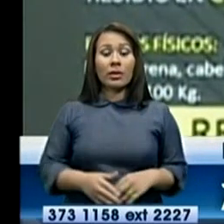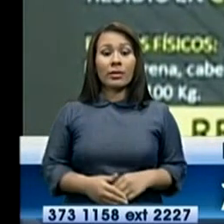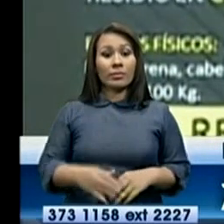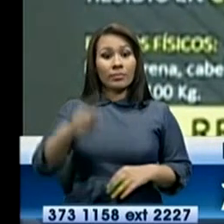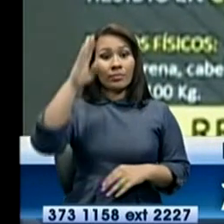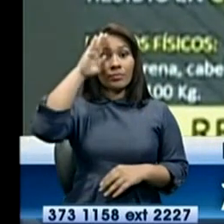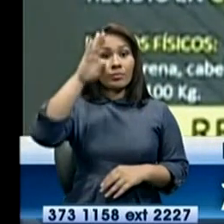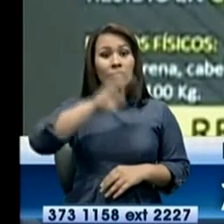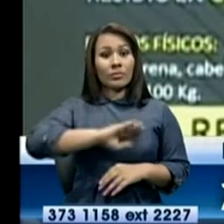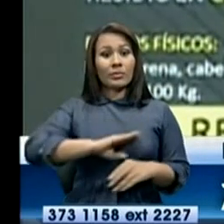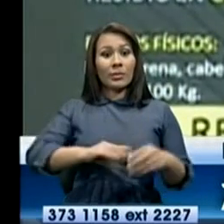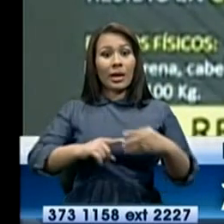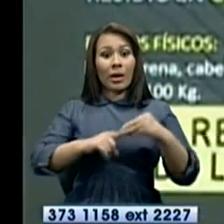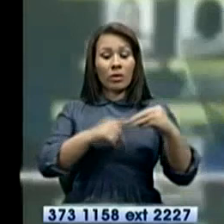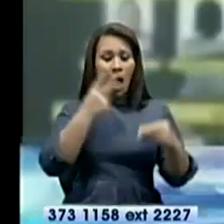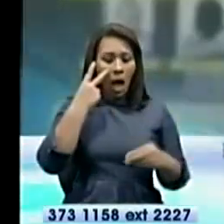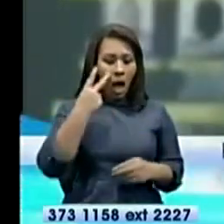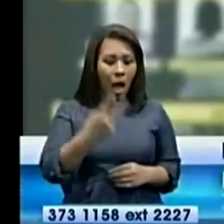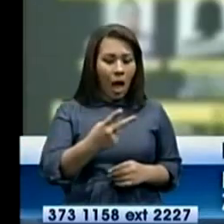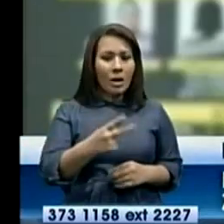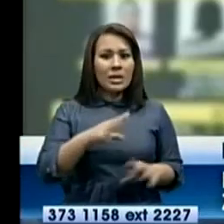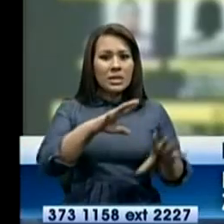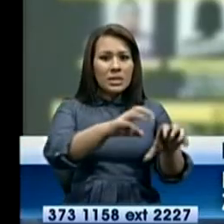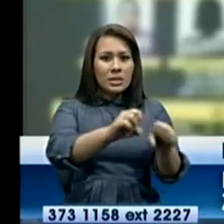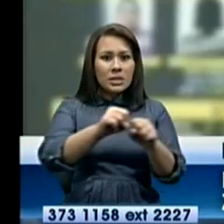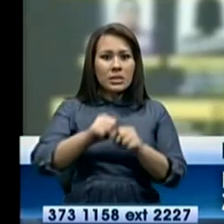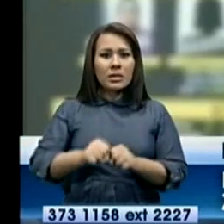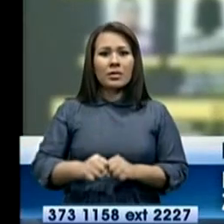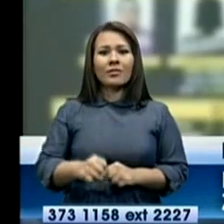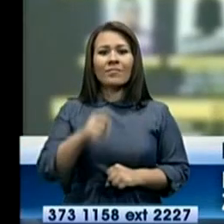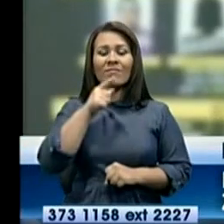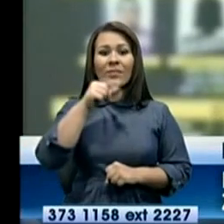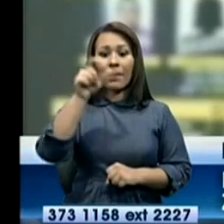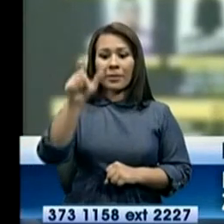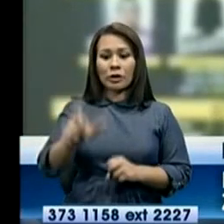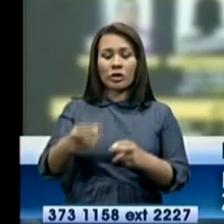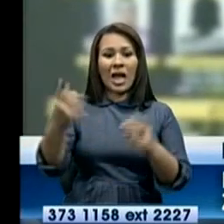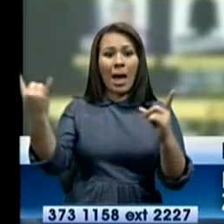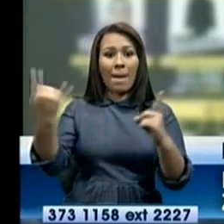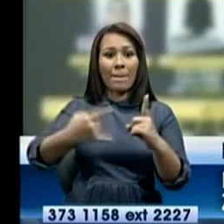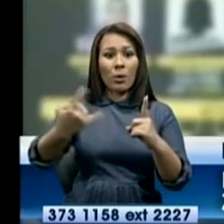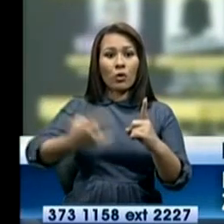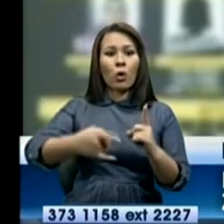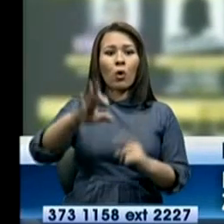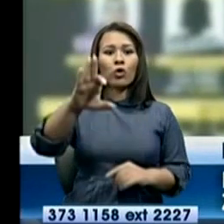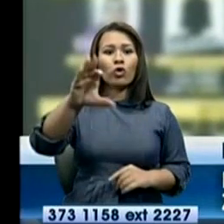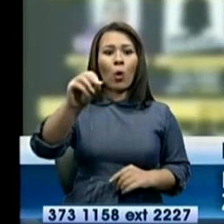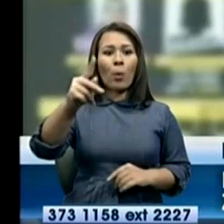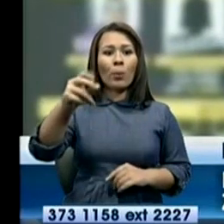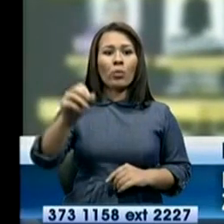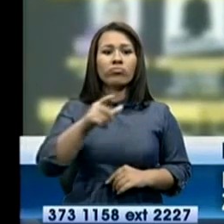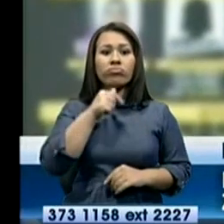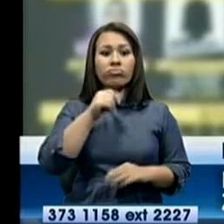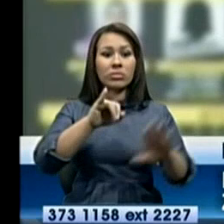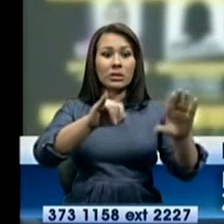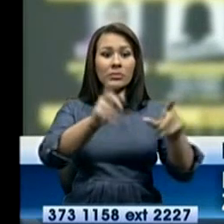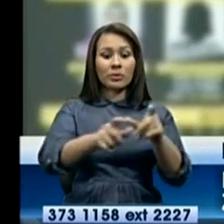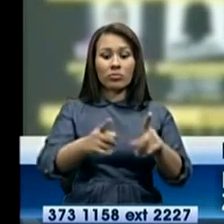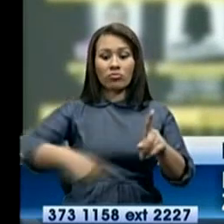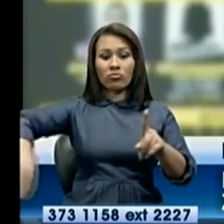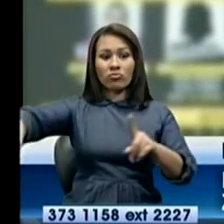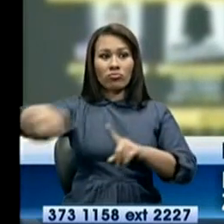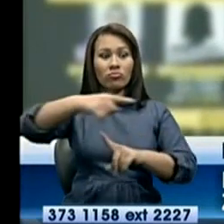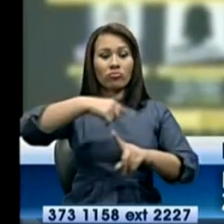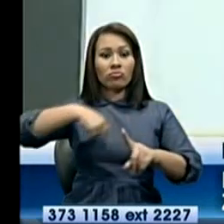Acciones Especiales ubicaron el primer anillo de seguridad de Alex El Topo, integrado por 6 personas, quienes regresaban al